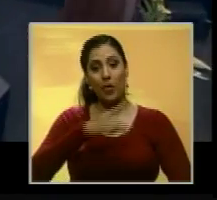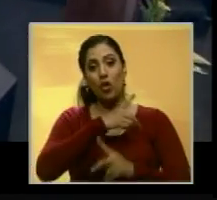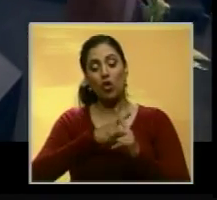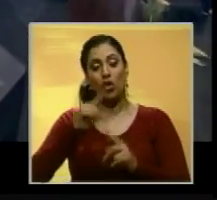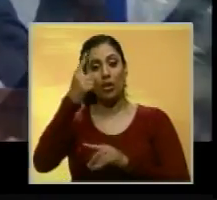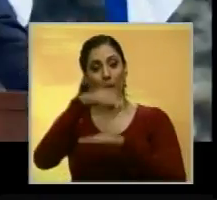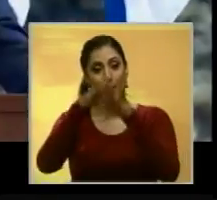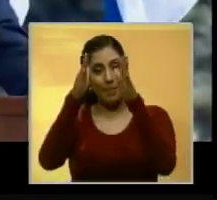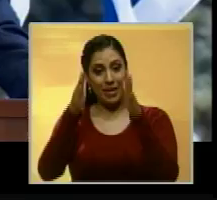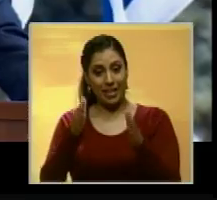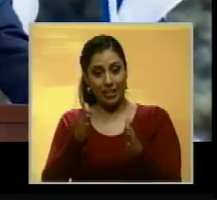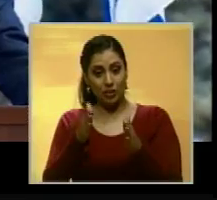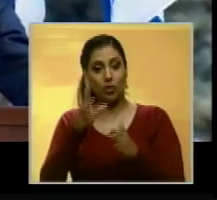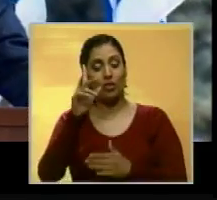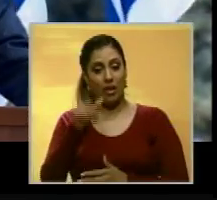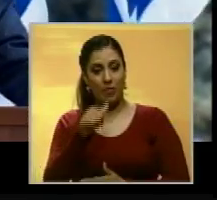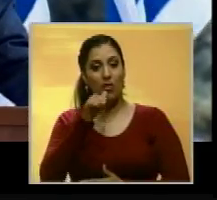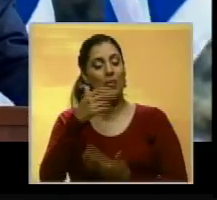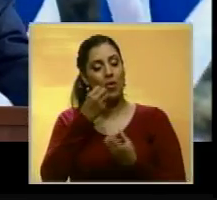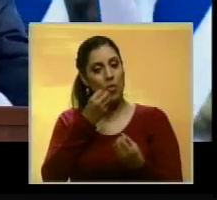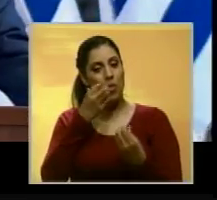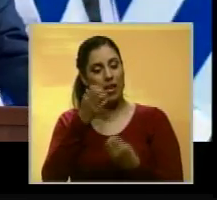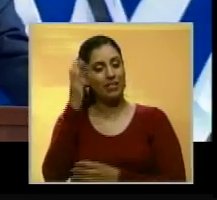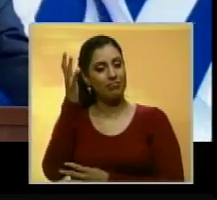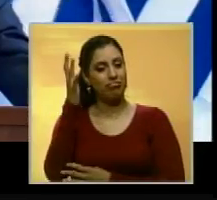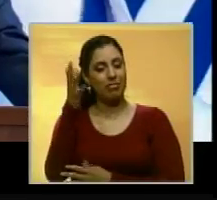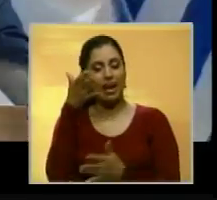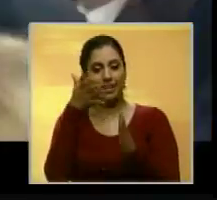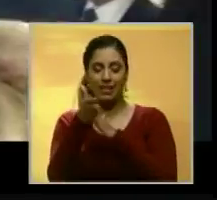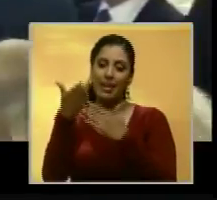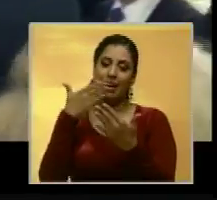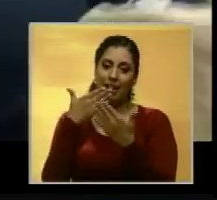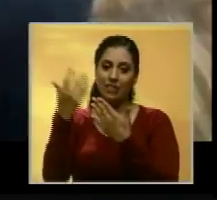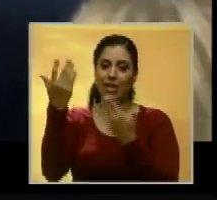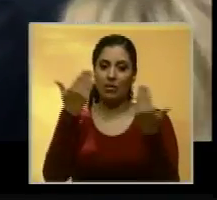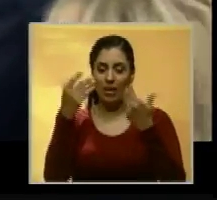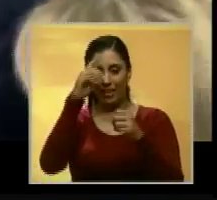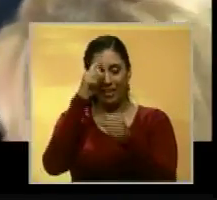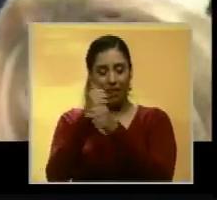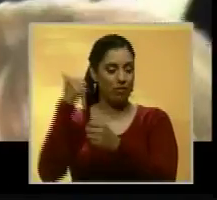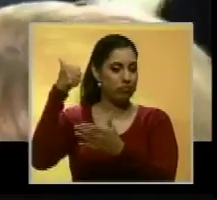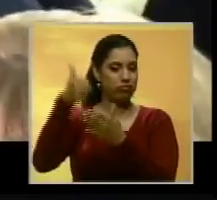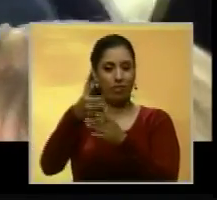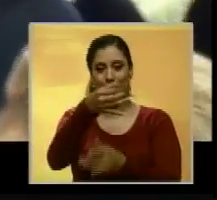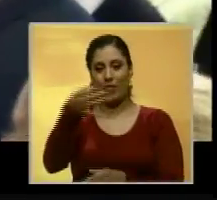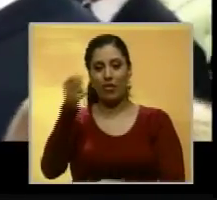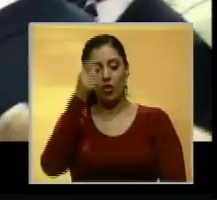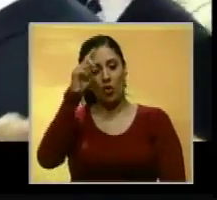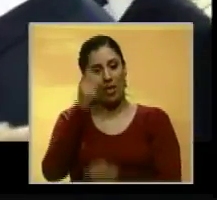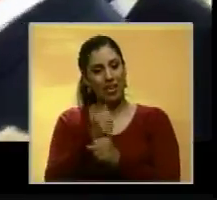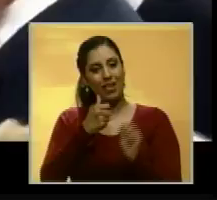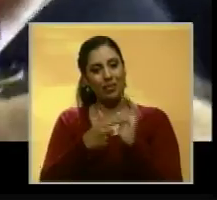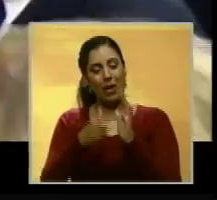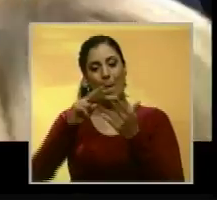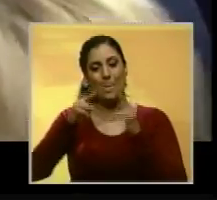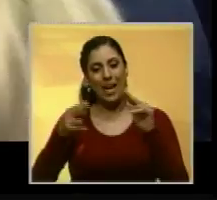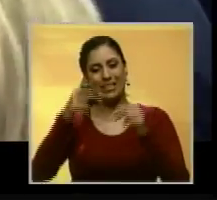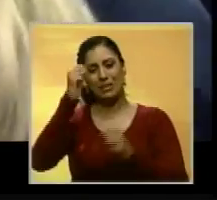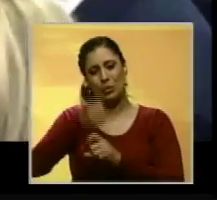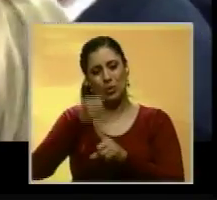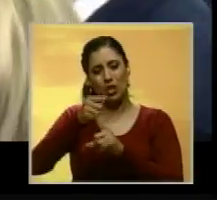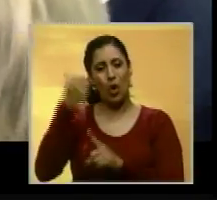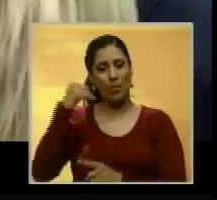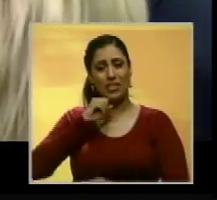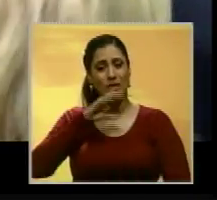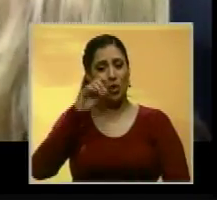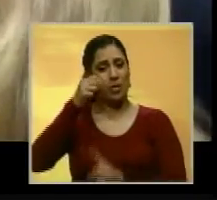primer ministro Benjamin Netanyahu ofrecieron palabras de agradecimiento por su larga gestión y resaltaron su labor por la paz. Durante